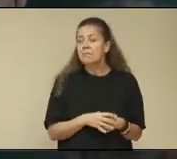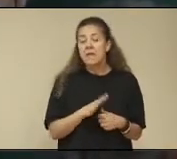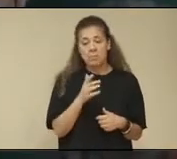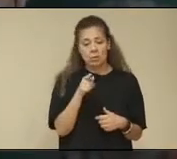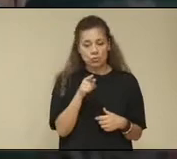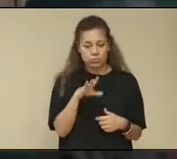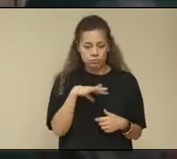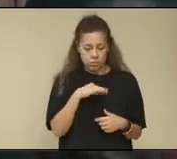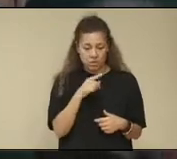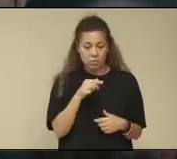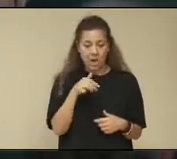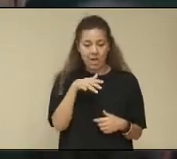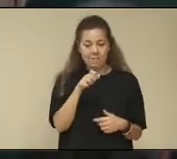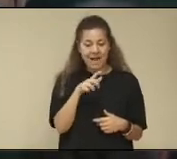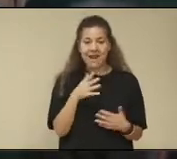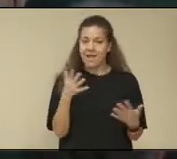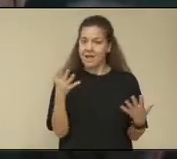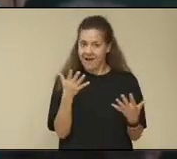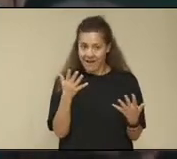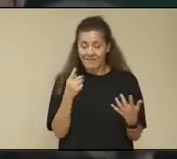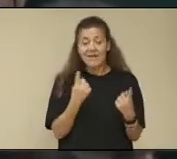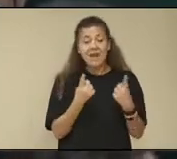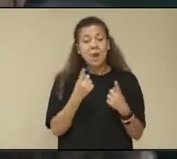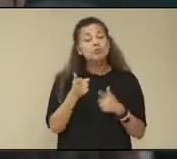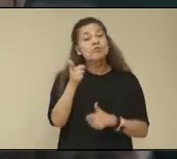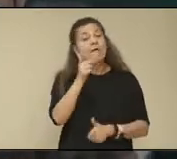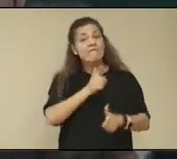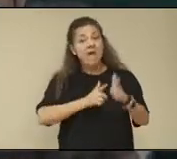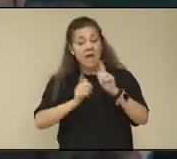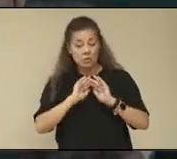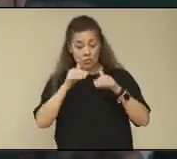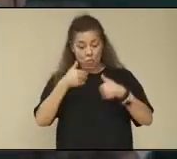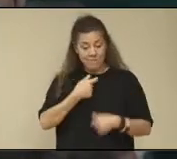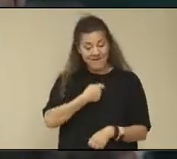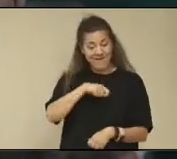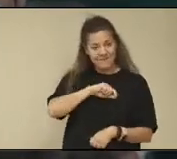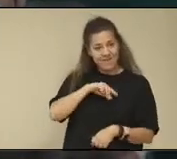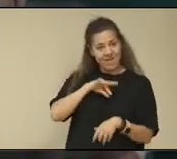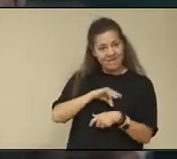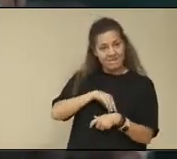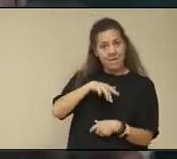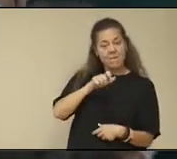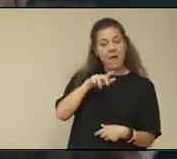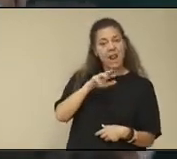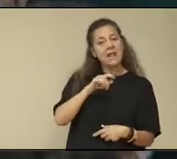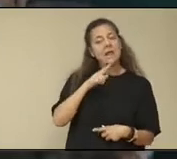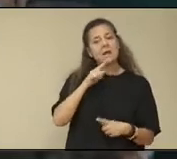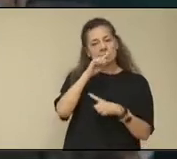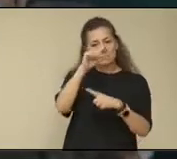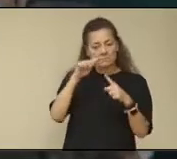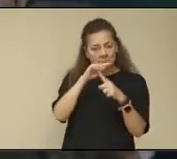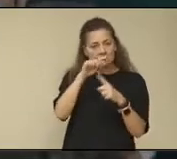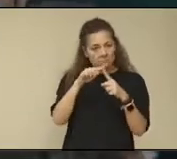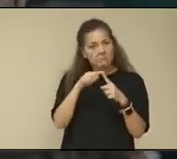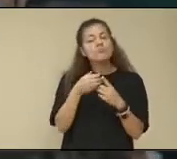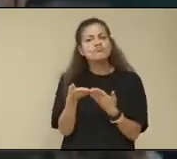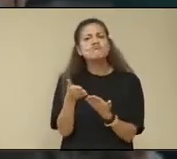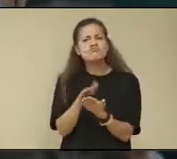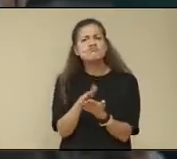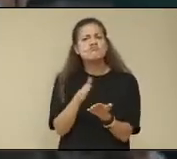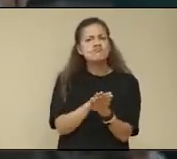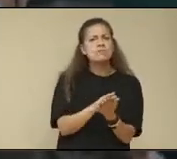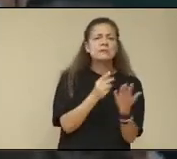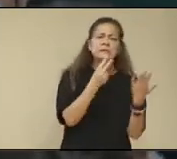grave y, de hecho, en algunos viajeros que retornan a España con malaria, todos los años fallecen